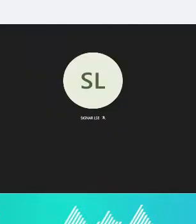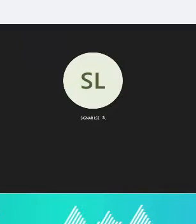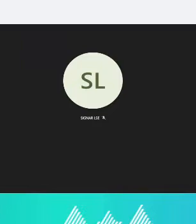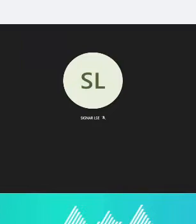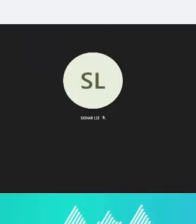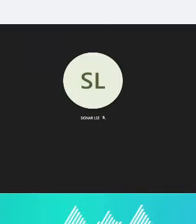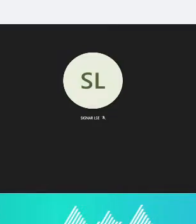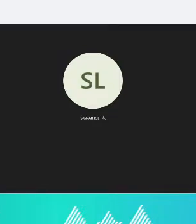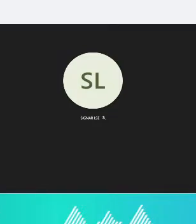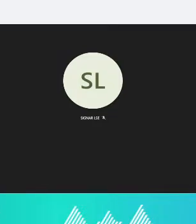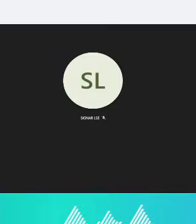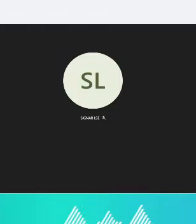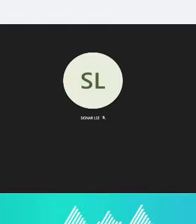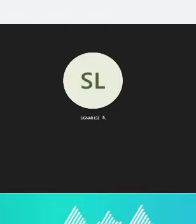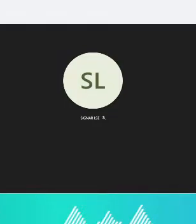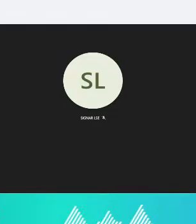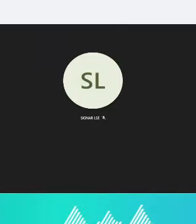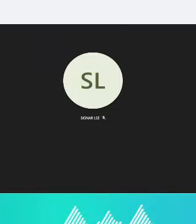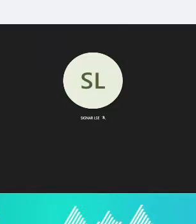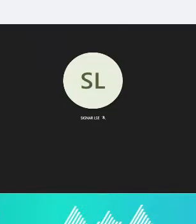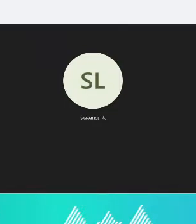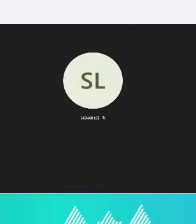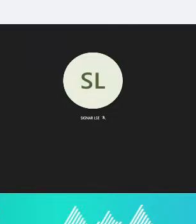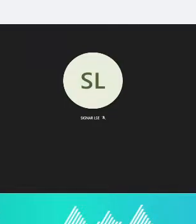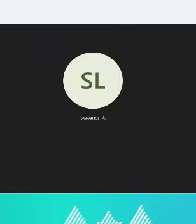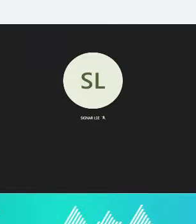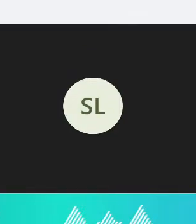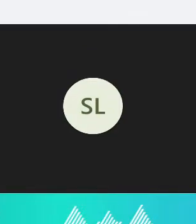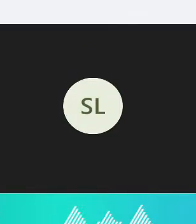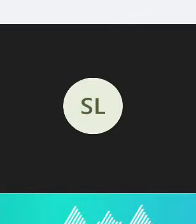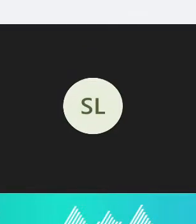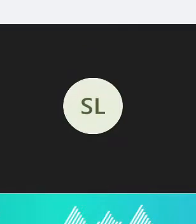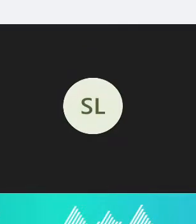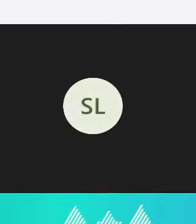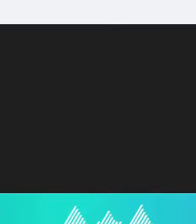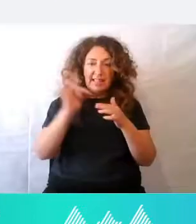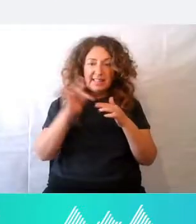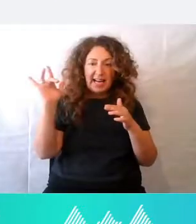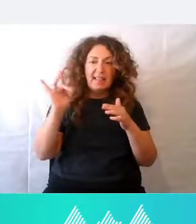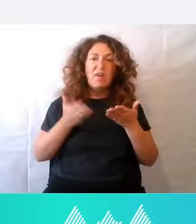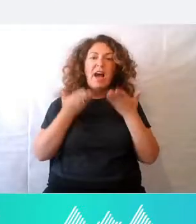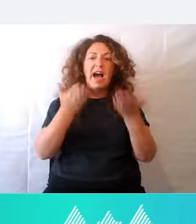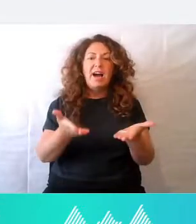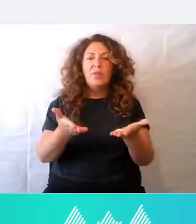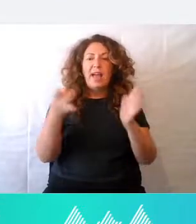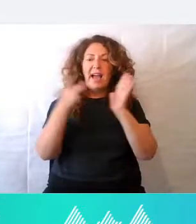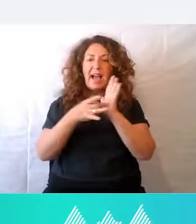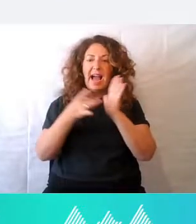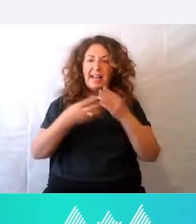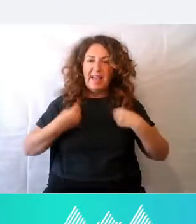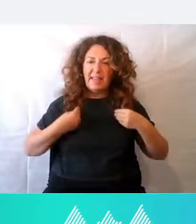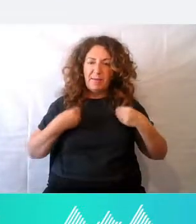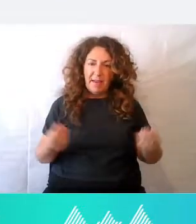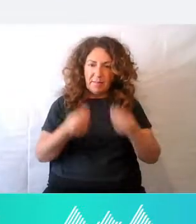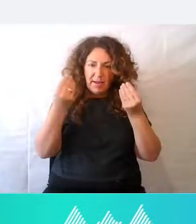y como la digitalización va a poder ayudar a mejorar la calidad de vida de las personas con discapacidad de las personas mayores